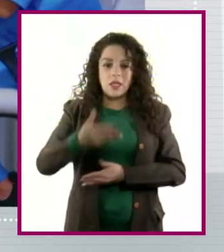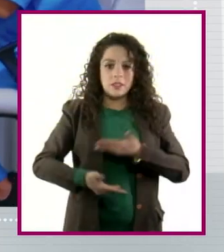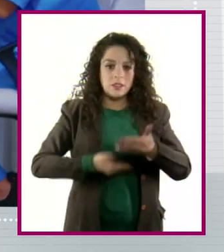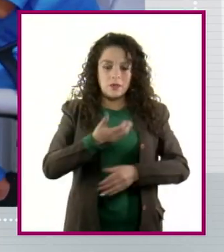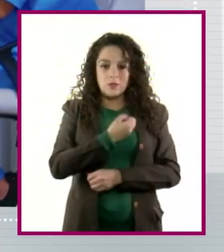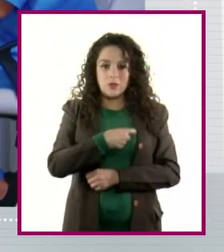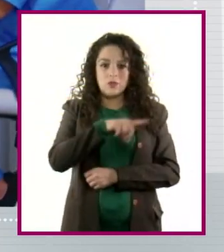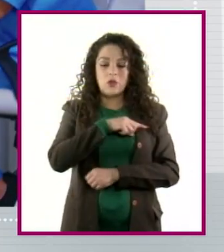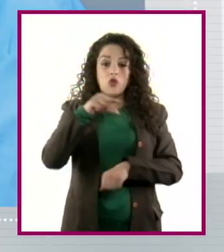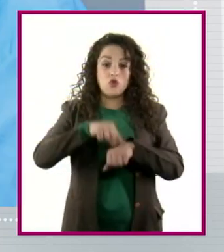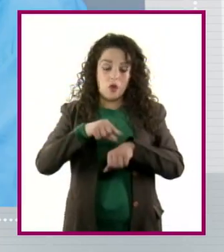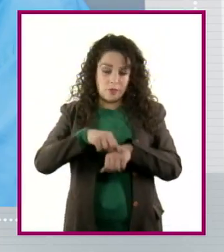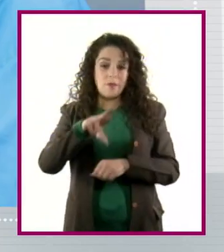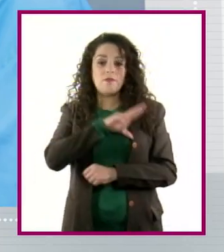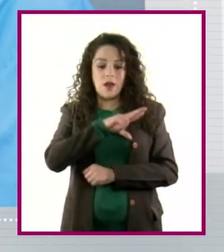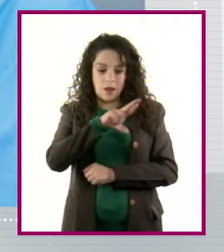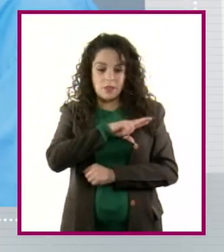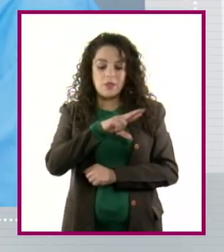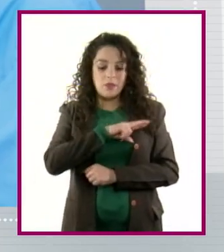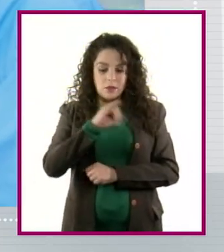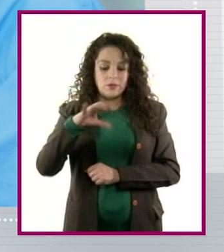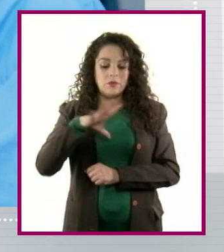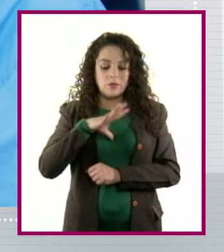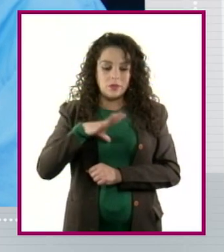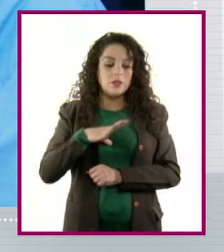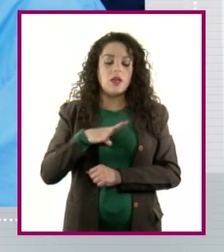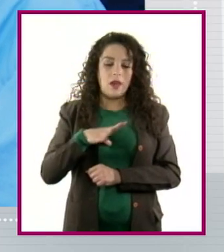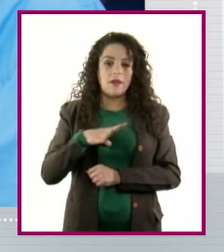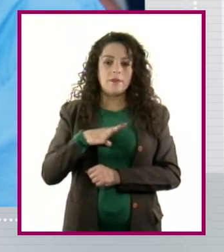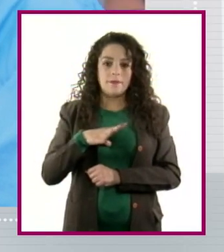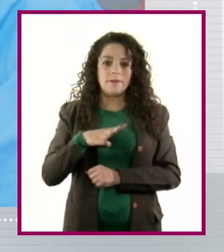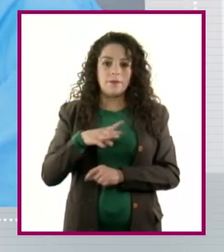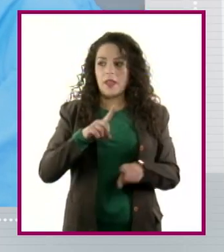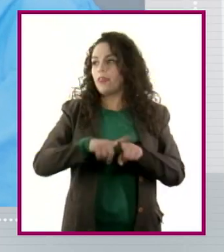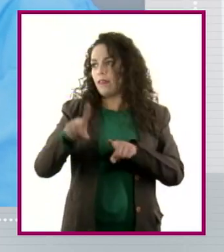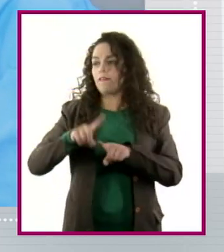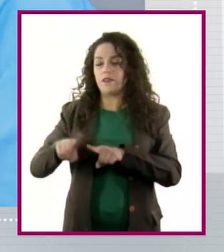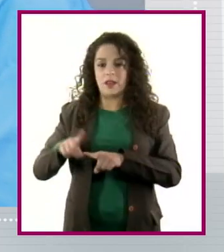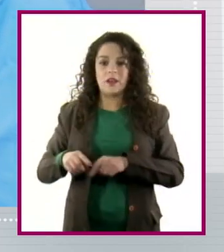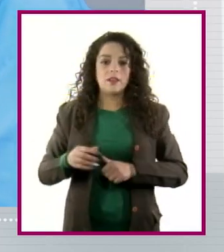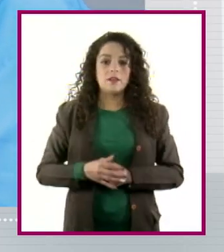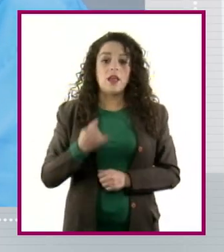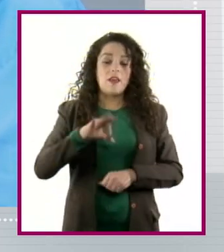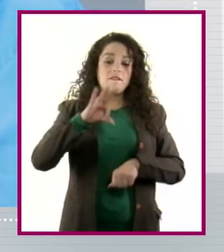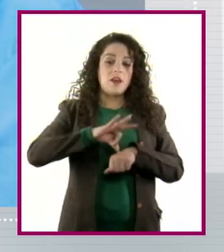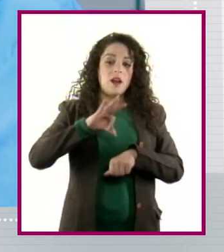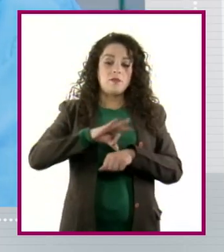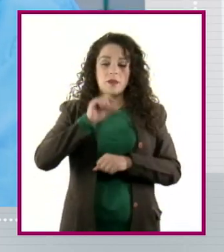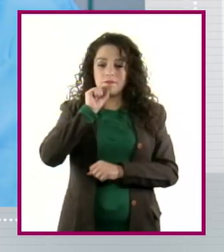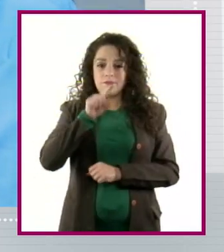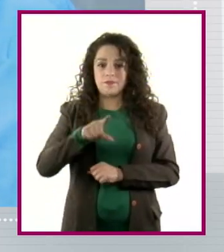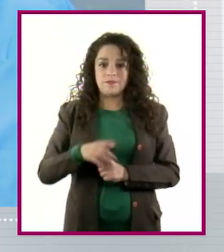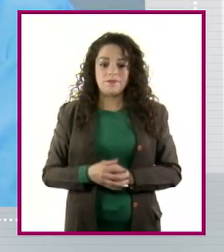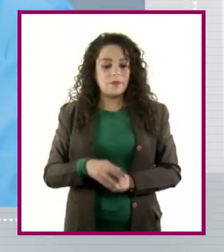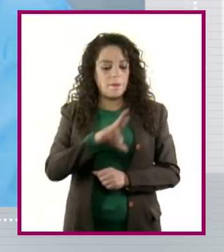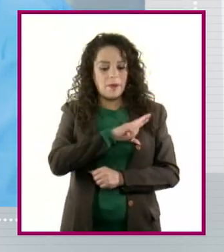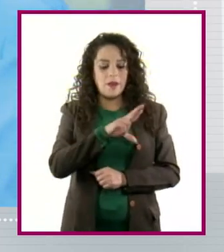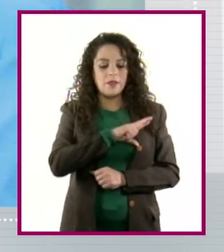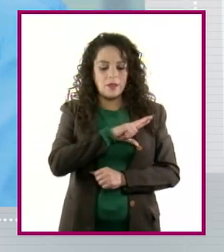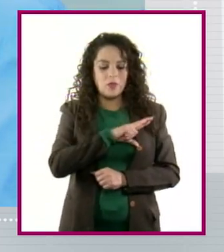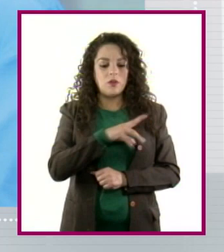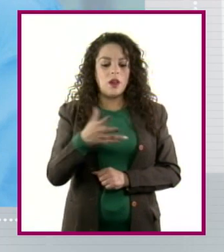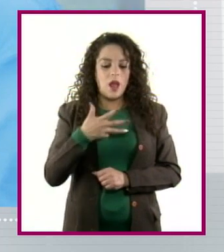de médicos particulares, consultorios particulares, hay varios, y farmacias también. De manera particular hay